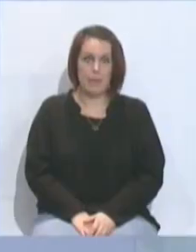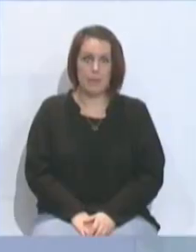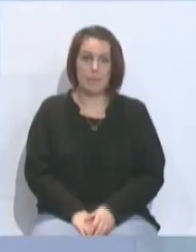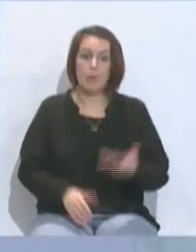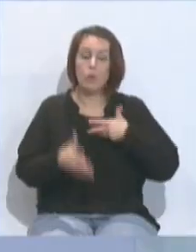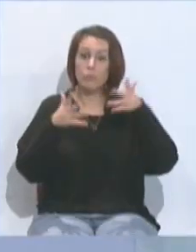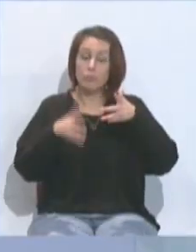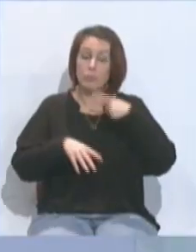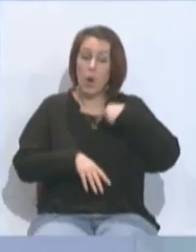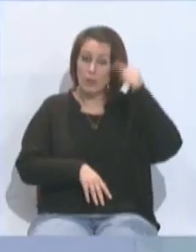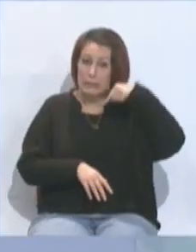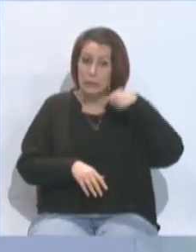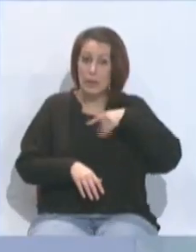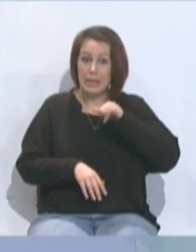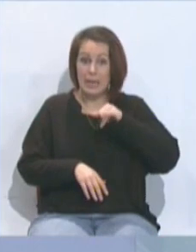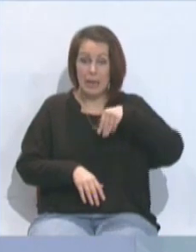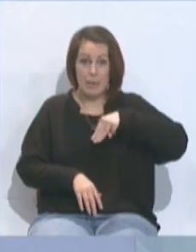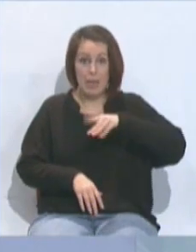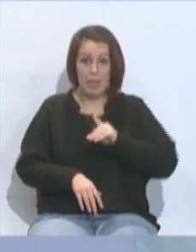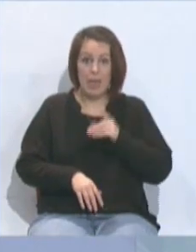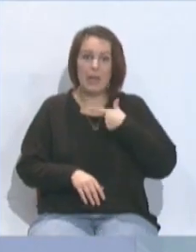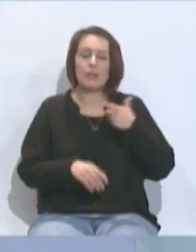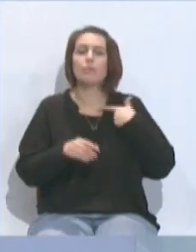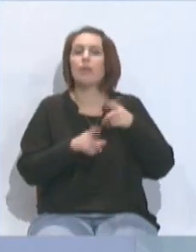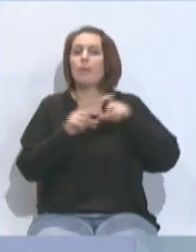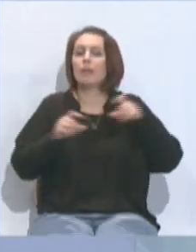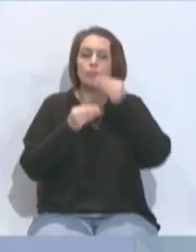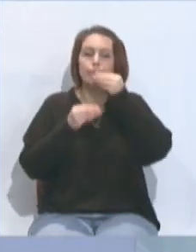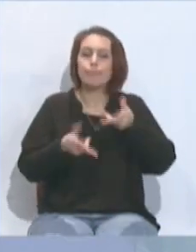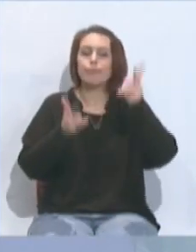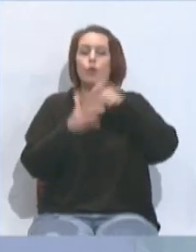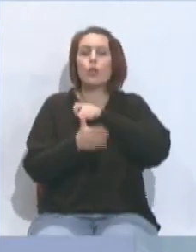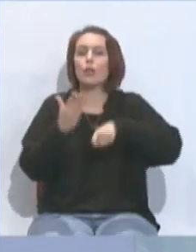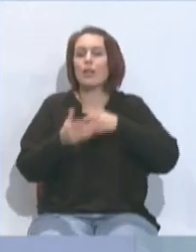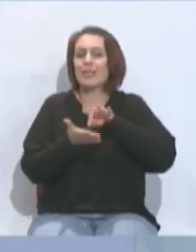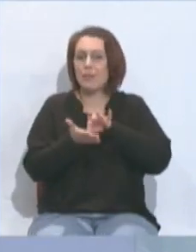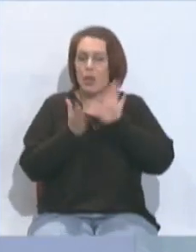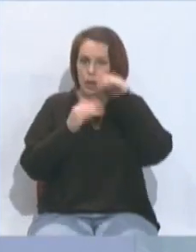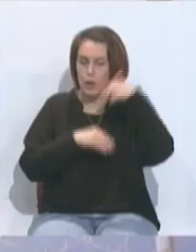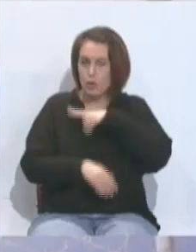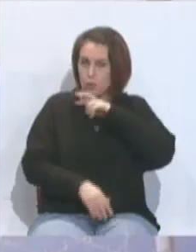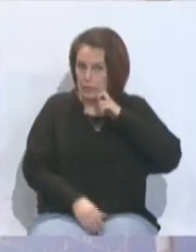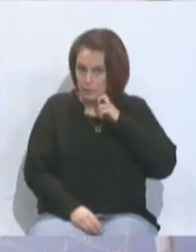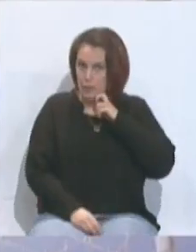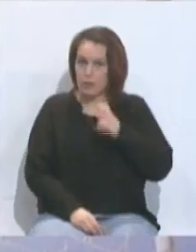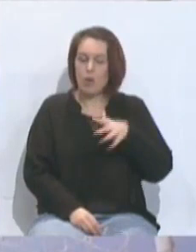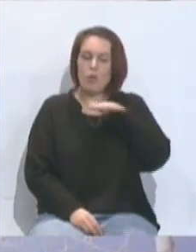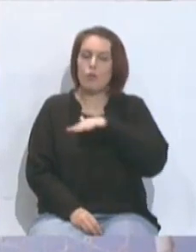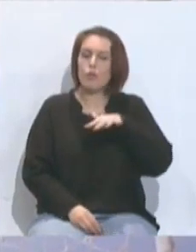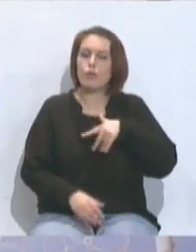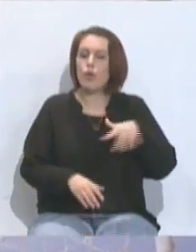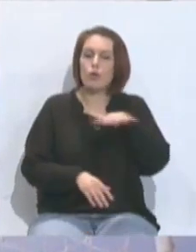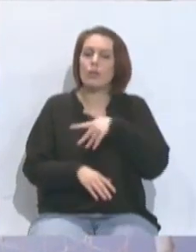El Consejo Rector del IMD ha adjudicado a la empresa Eulen Sociedad Anónima el contrato de servicios, atención y conservación en